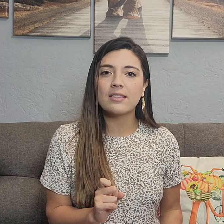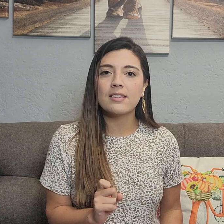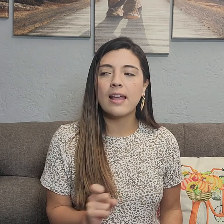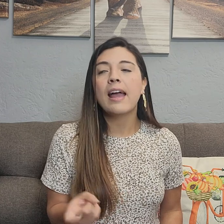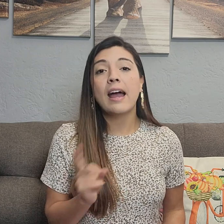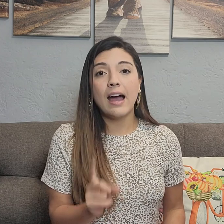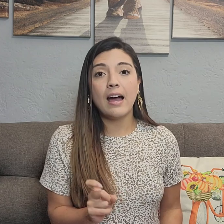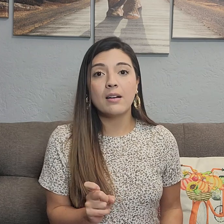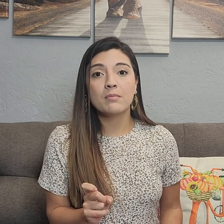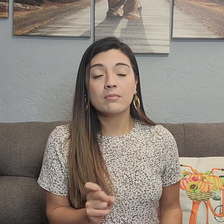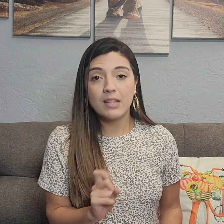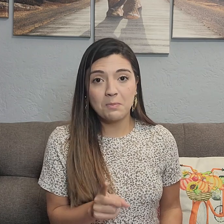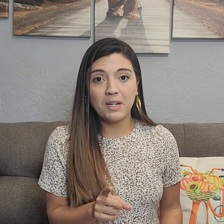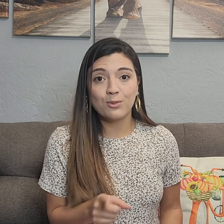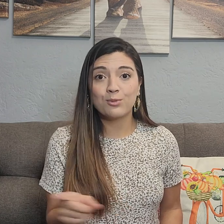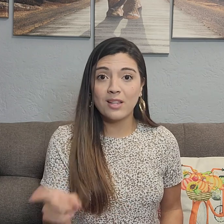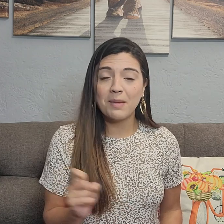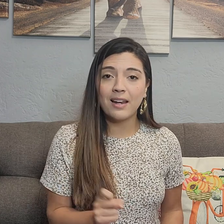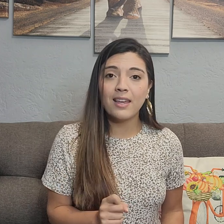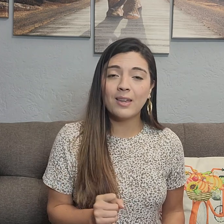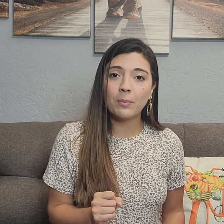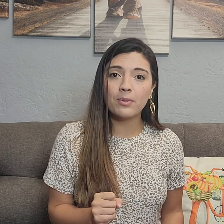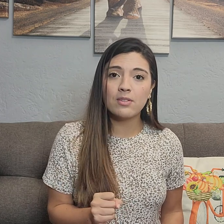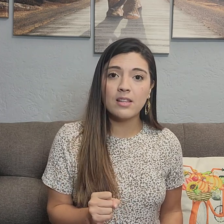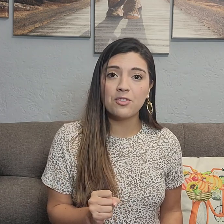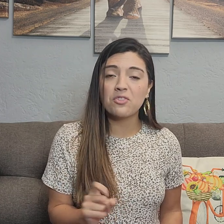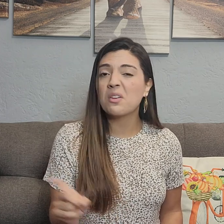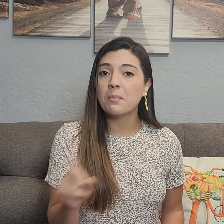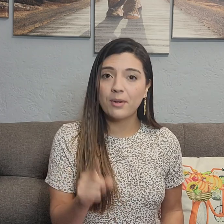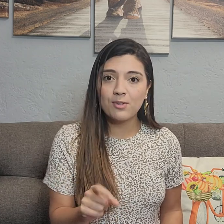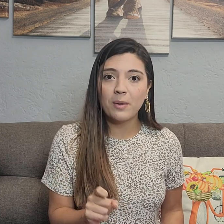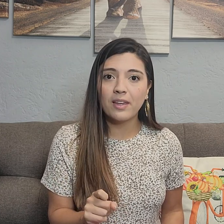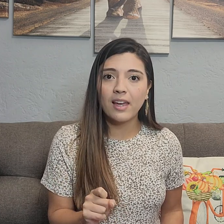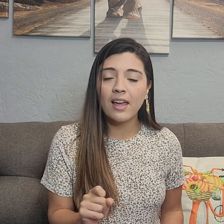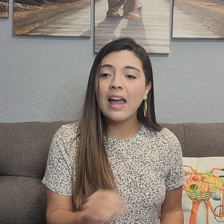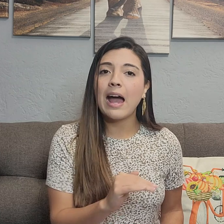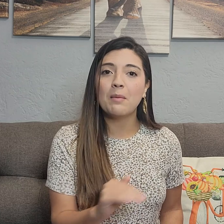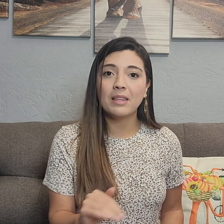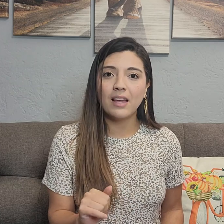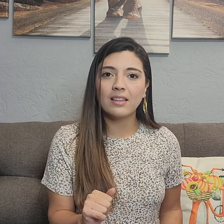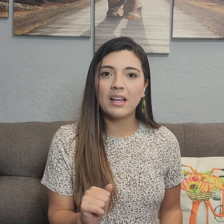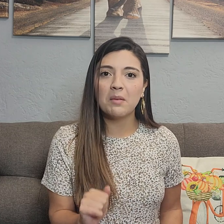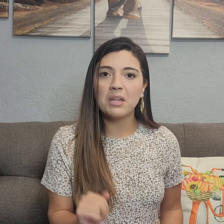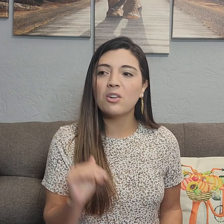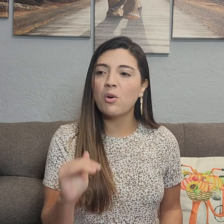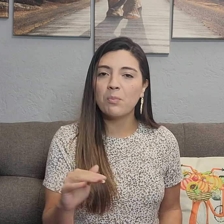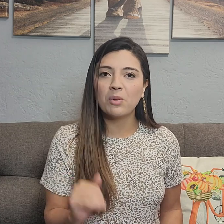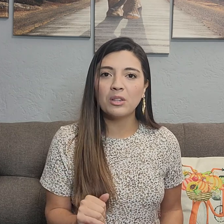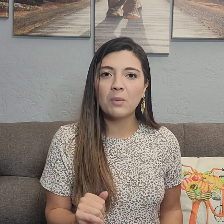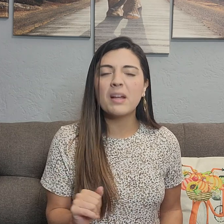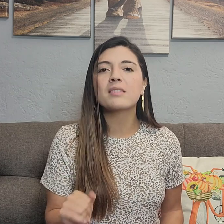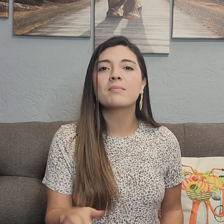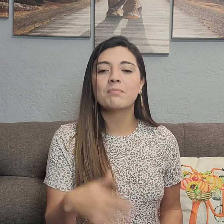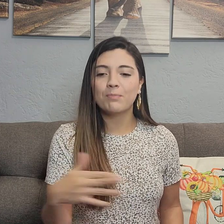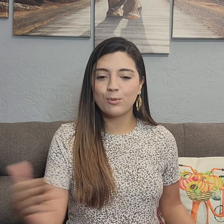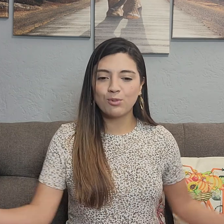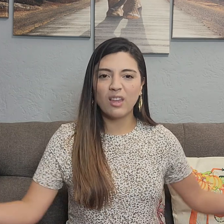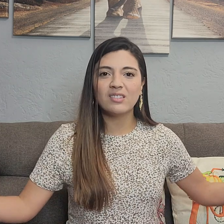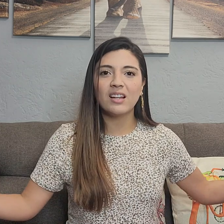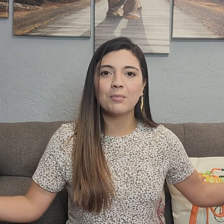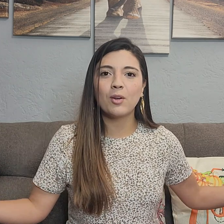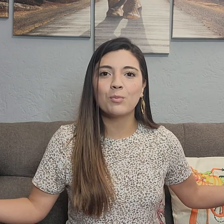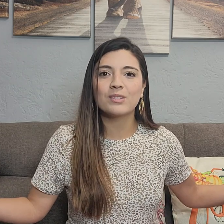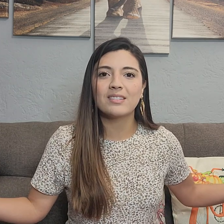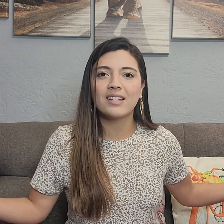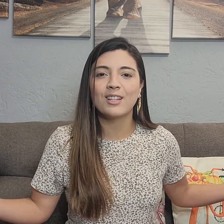sino que les dice, ah, esperen, ustedes me han elegido por 6 años, pero ¿saben qué? A mitad de camino, un poquito más,